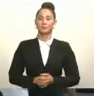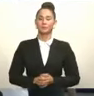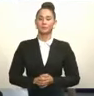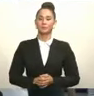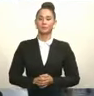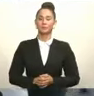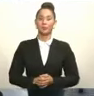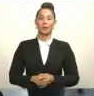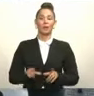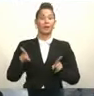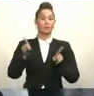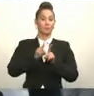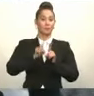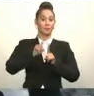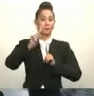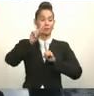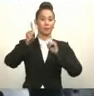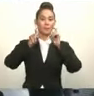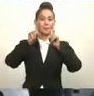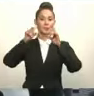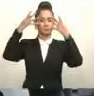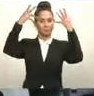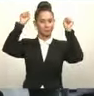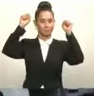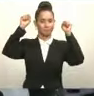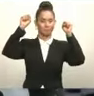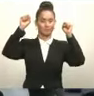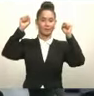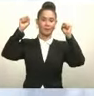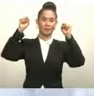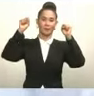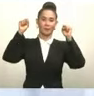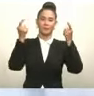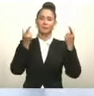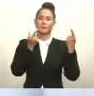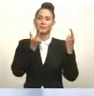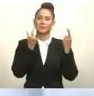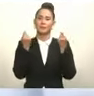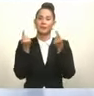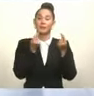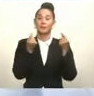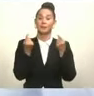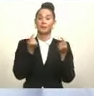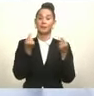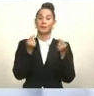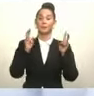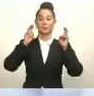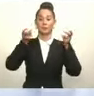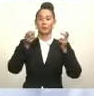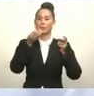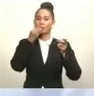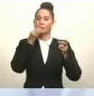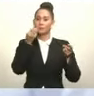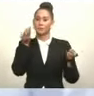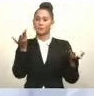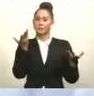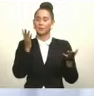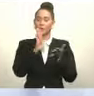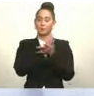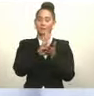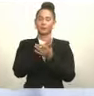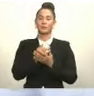Nos han preguntado mucho, he visto que le han preguntado al señor presidente, ¿qué vamos a hacer con el tema de la alimentación escolar?